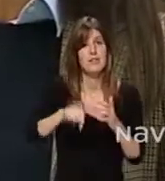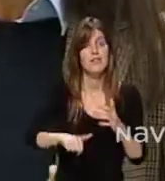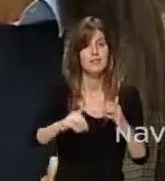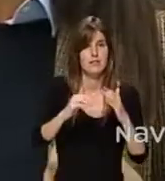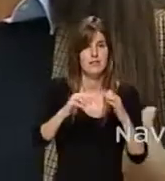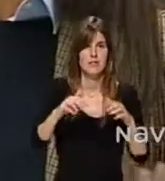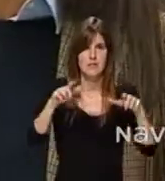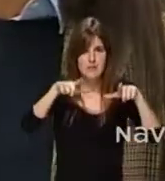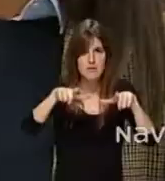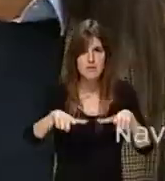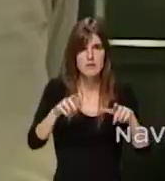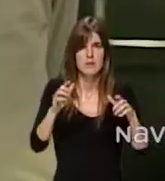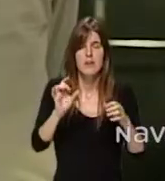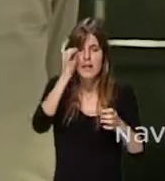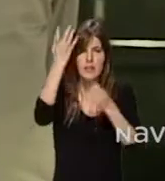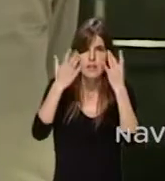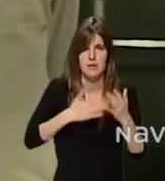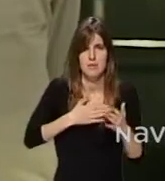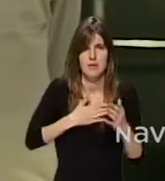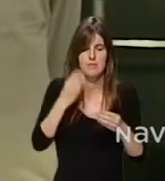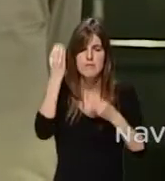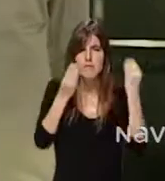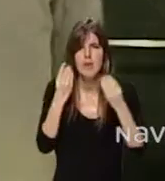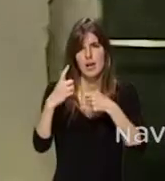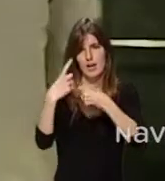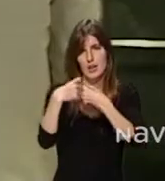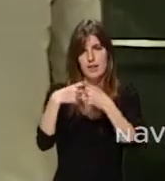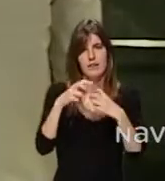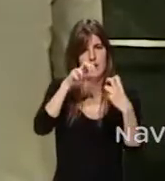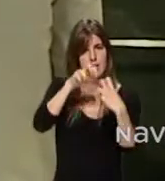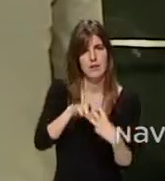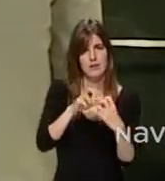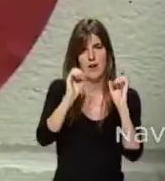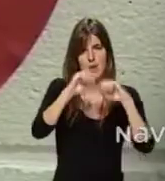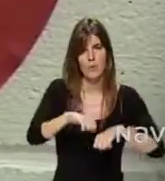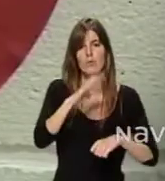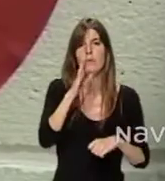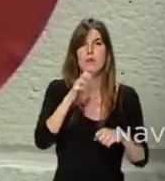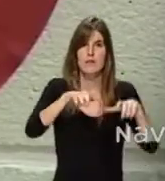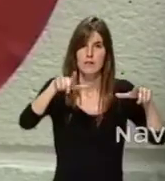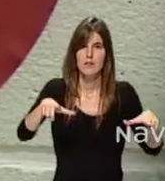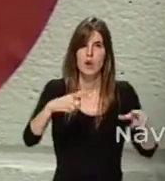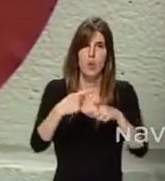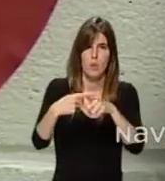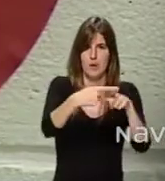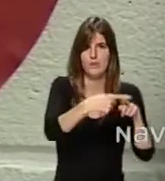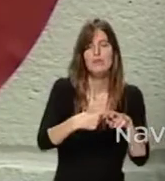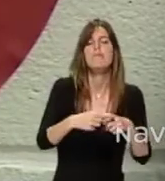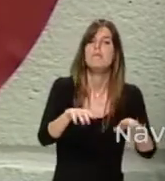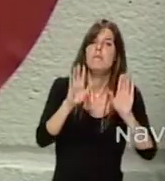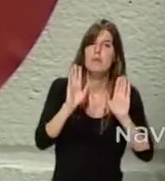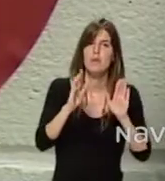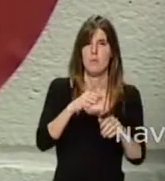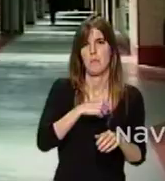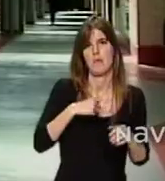te tienes que concentrar, tienes que surgir tus ideas, tienes que cerrar un acuerdo con un cliente. Entonces lo que hemos intentado es crear un espacio compartido, pero a la vez que puedan